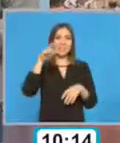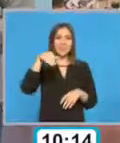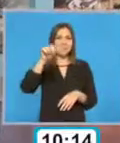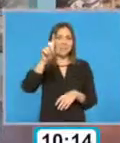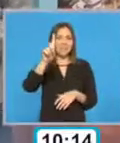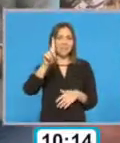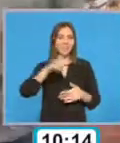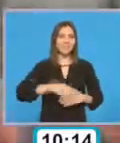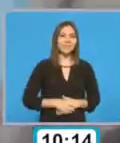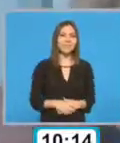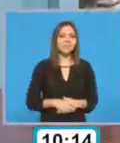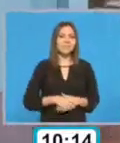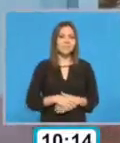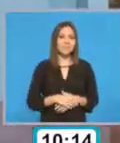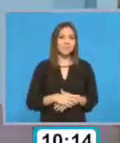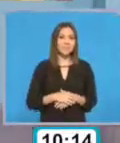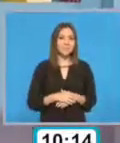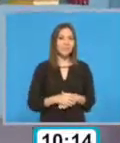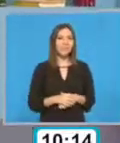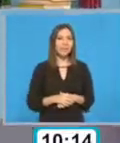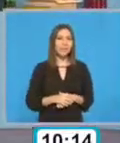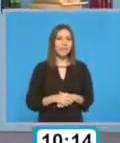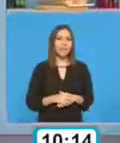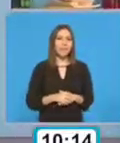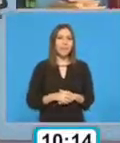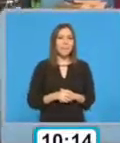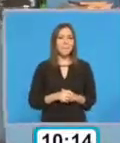nosotros en Gracias. tus ciudades.